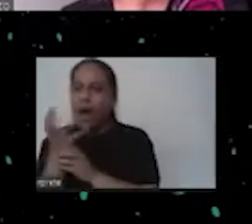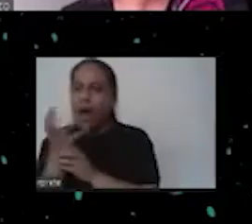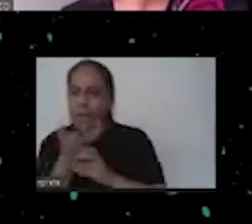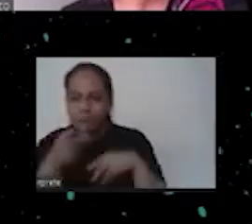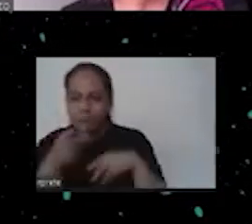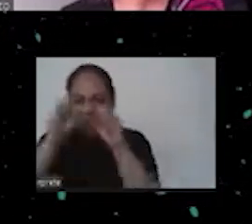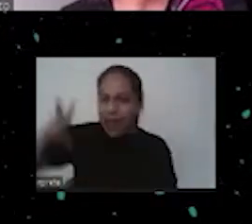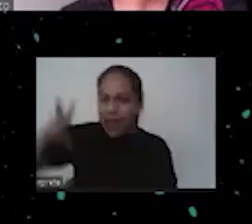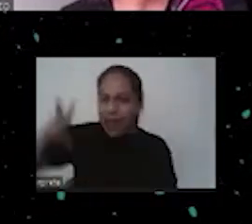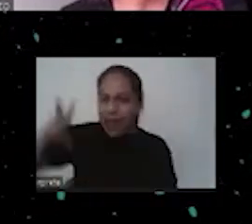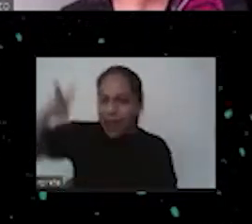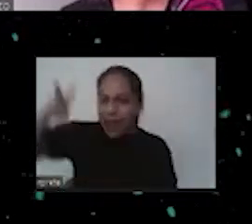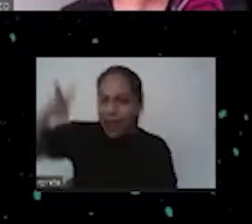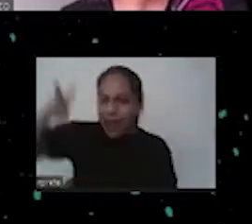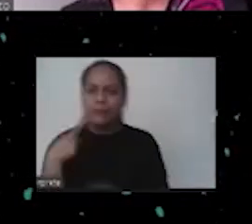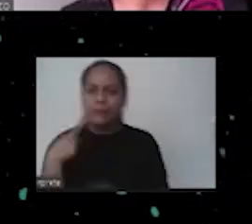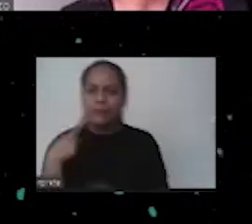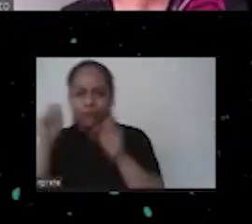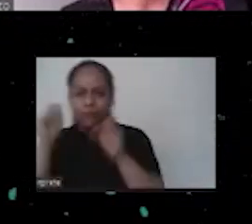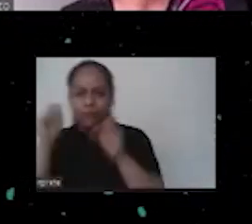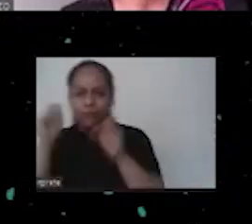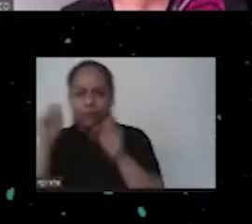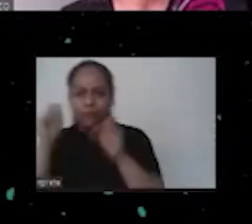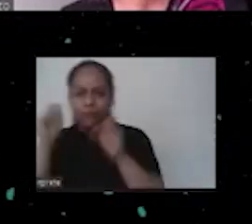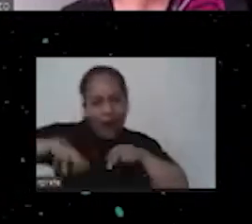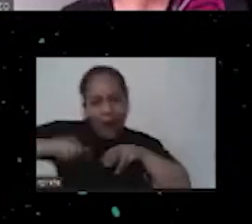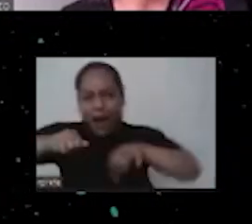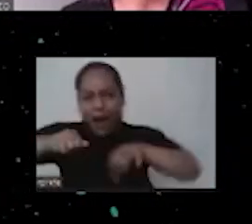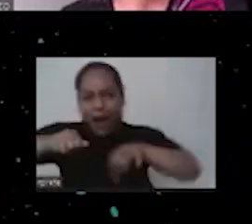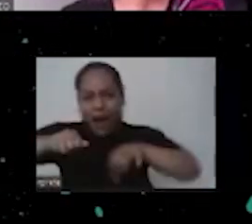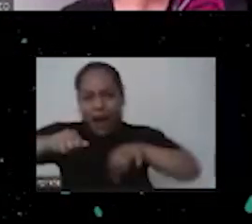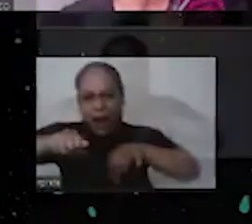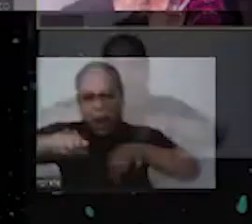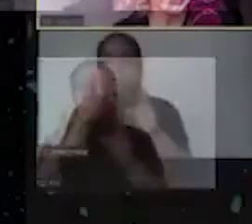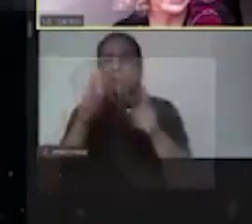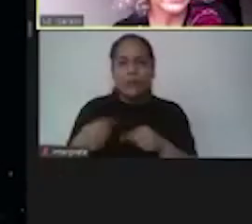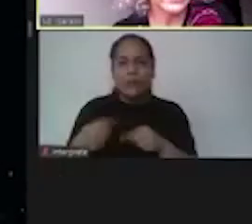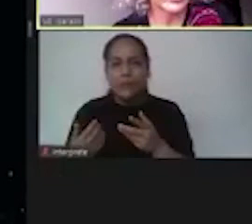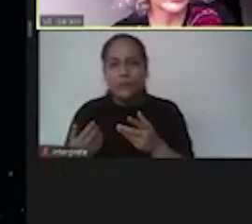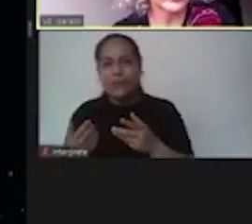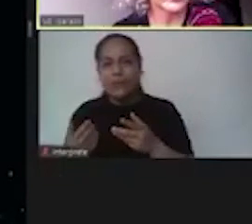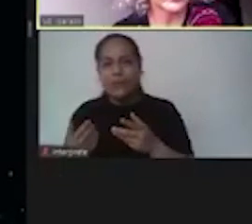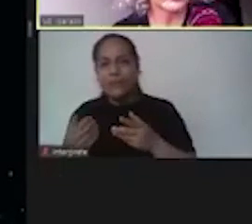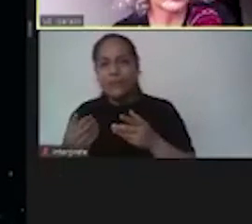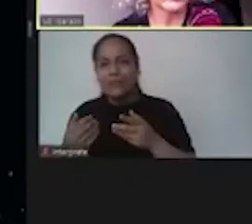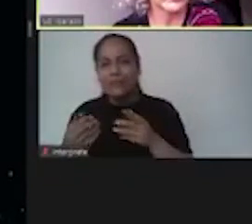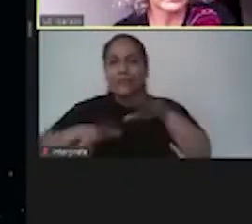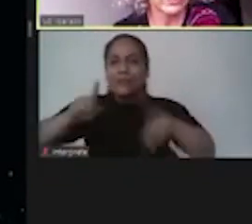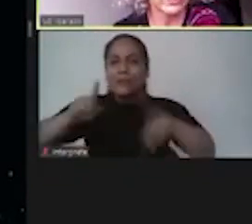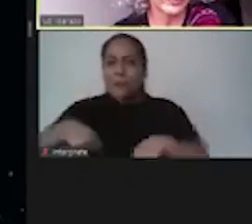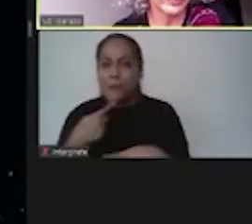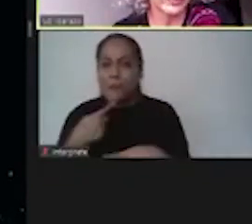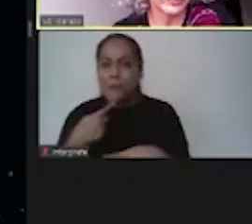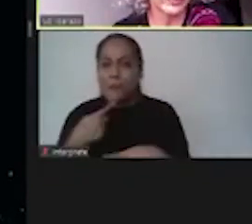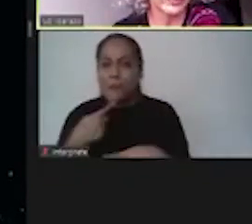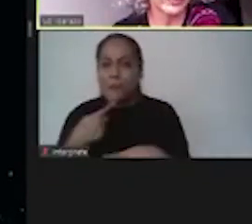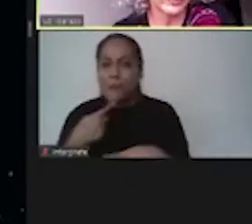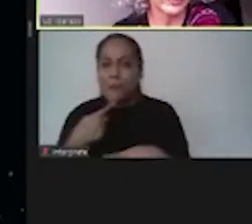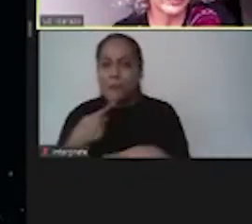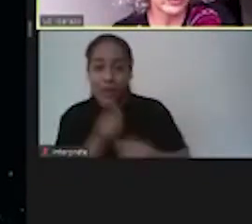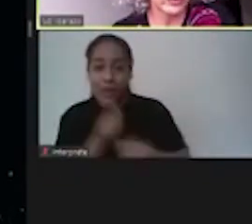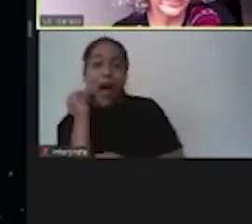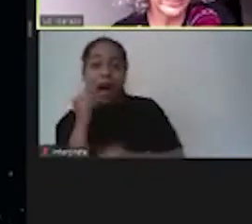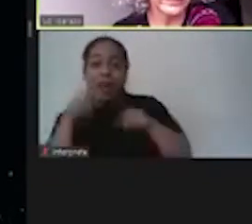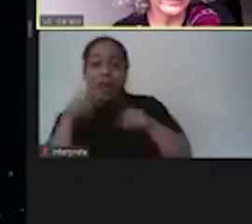Soy mujer águila dueña. Soy mujer que gira porque soy mujer remolino. Soy mujer de un lugar